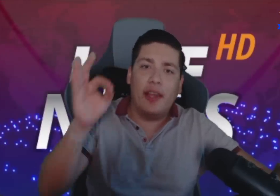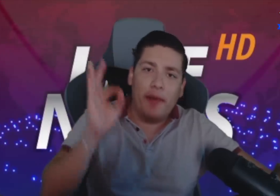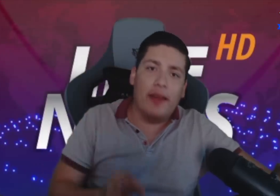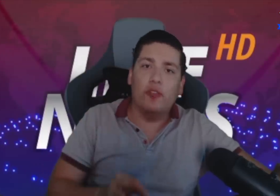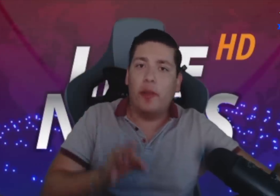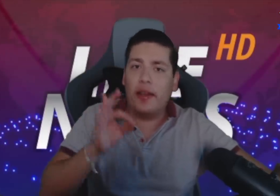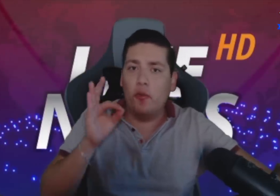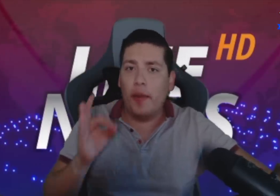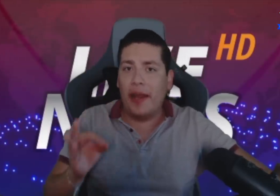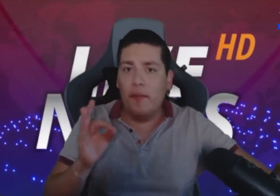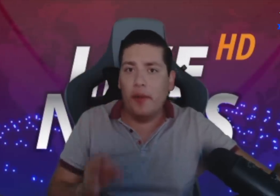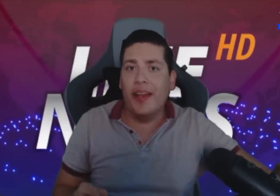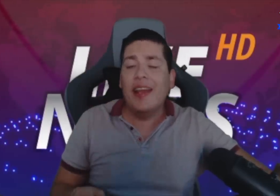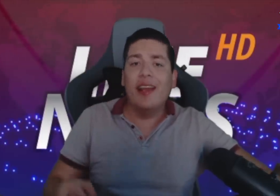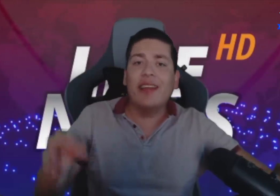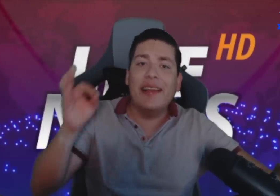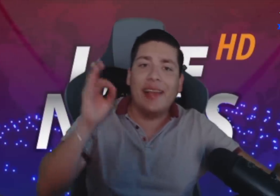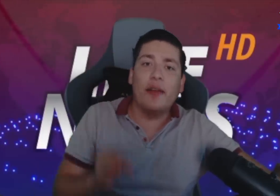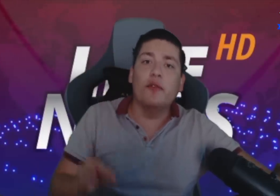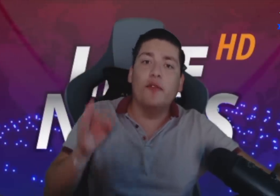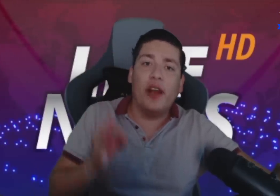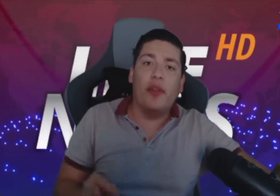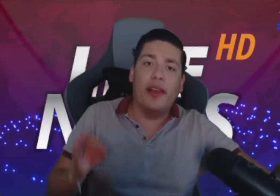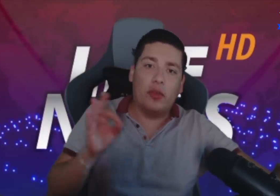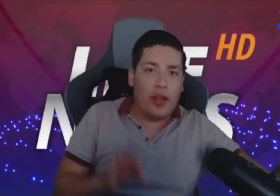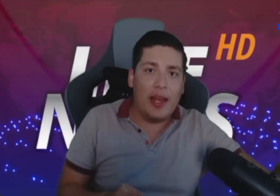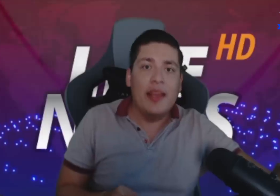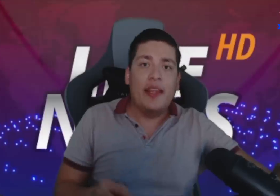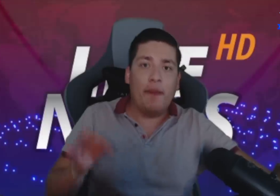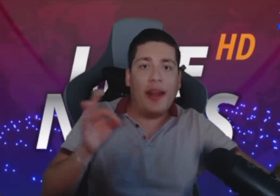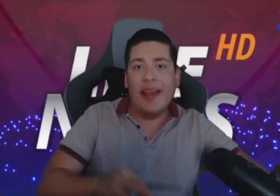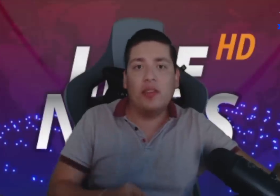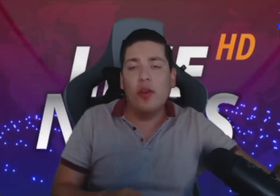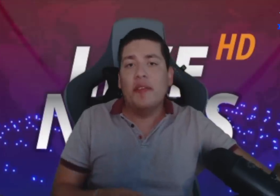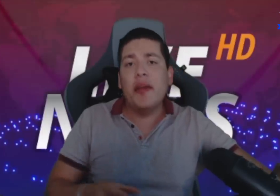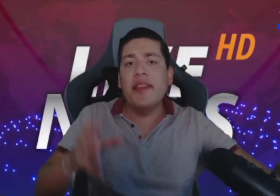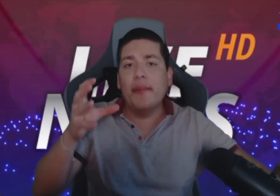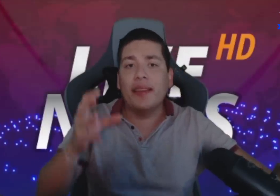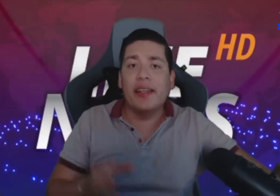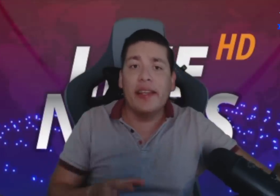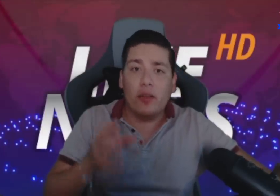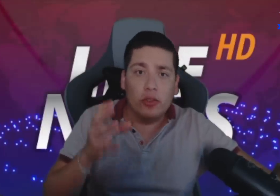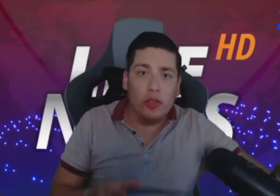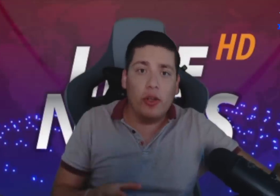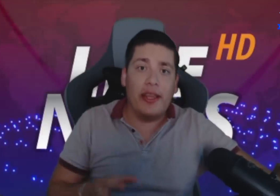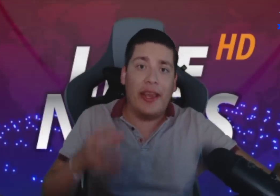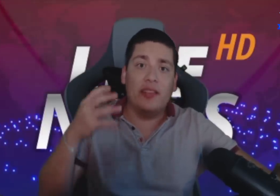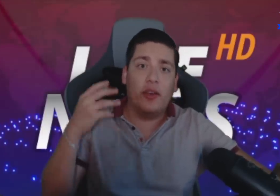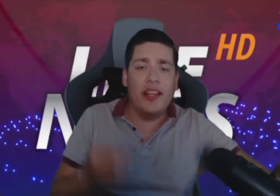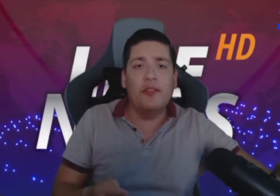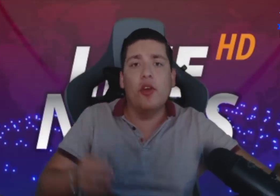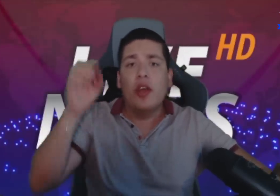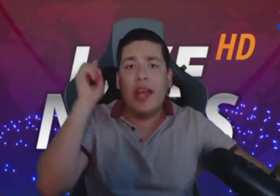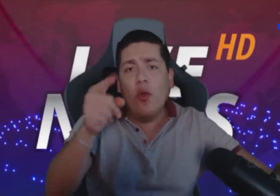puede salvarlos para recuperar el poder es realizar un fraude electoral, y para esto deben de mantener el control de